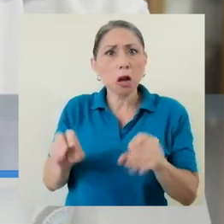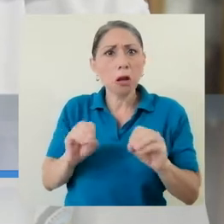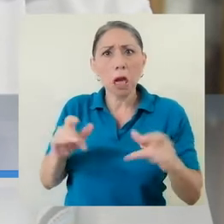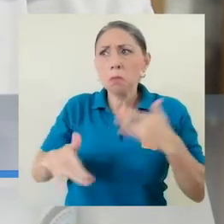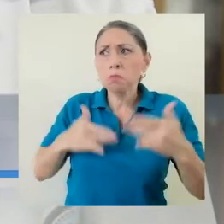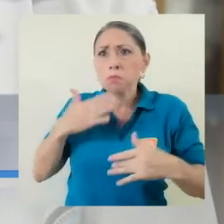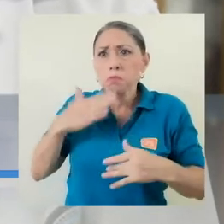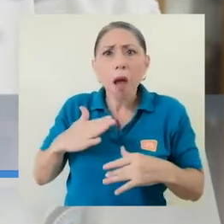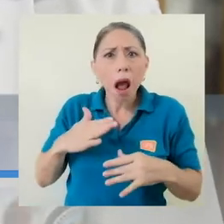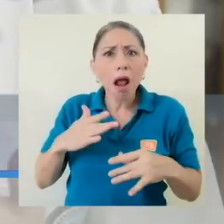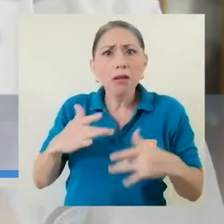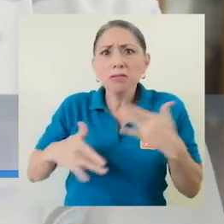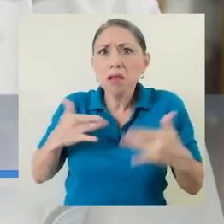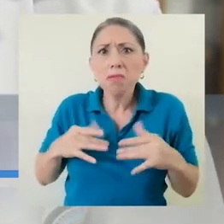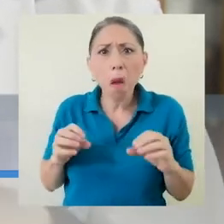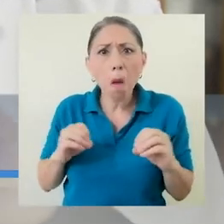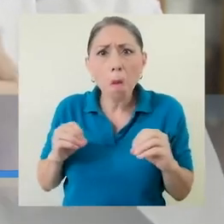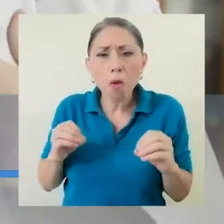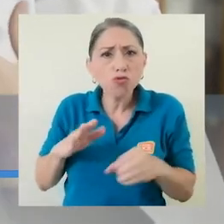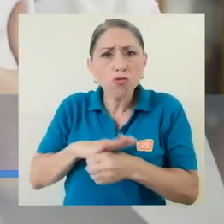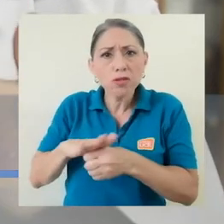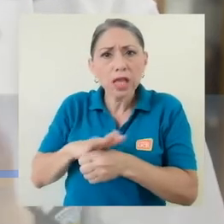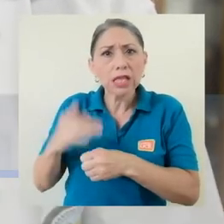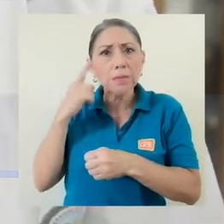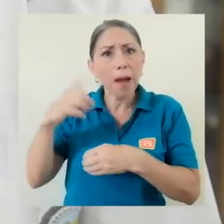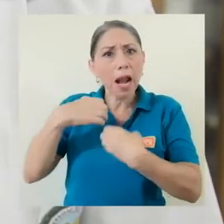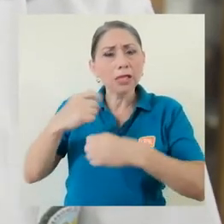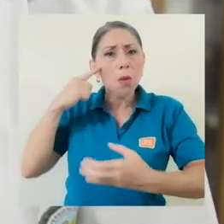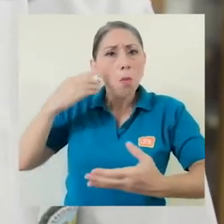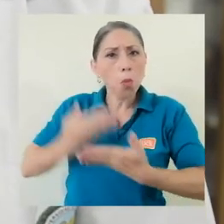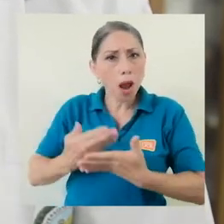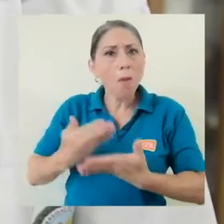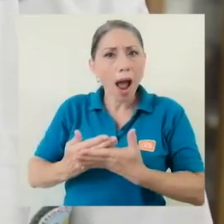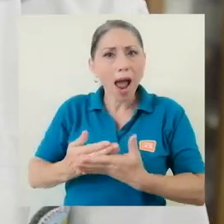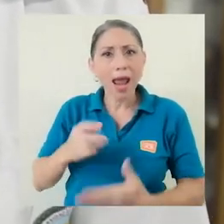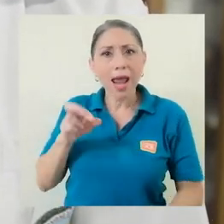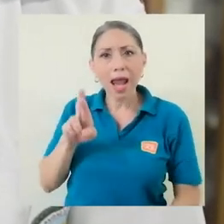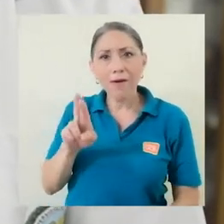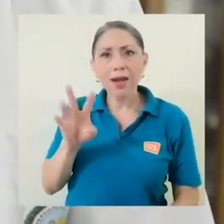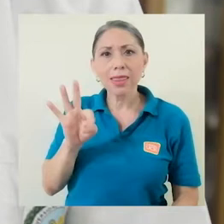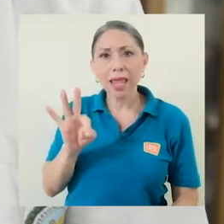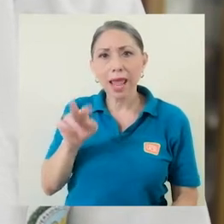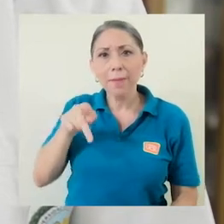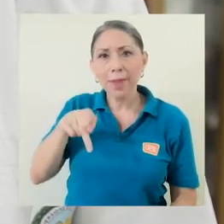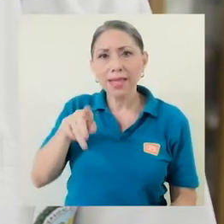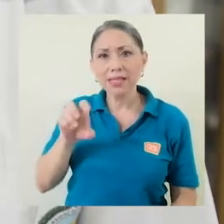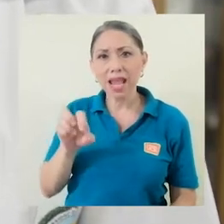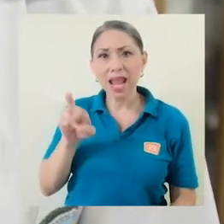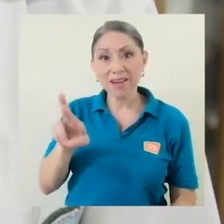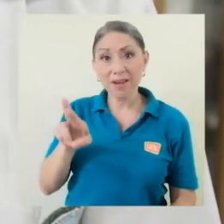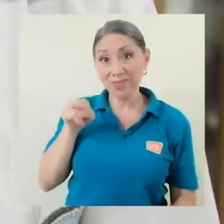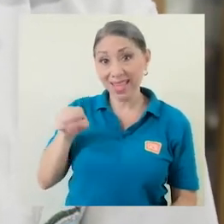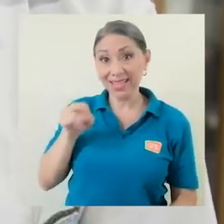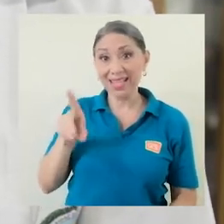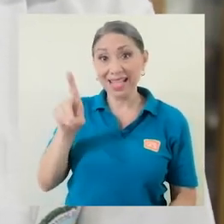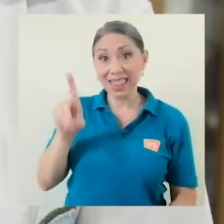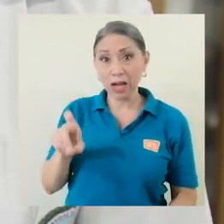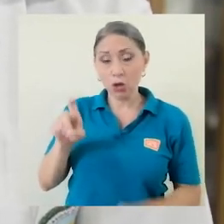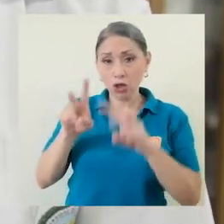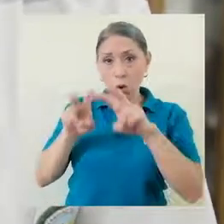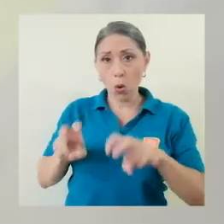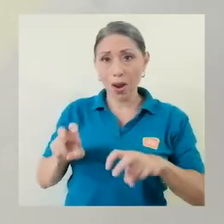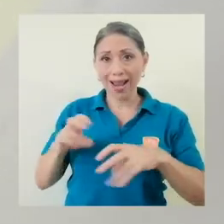suficientes síntomas como para poder haberle hecho la prueba del RT-PCR, que es el diagnóstico que se está